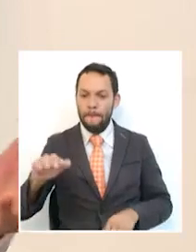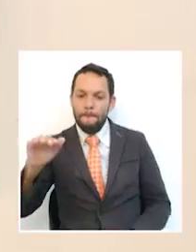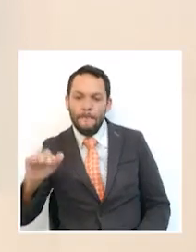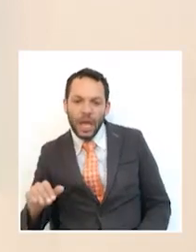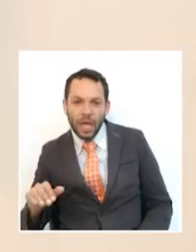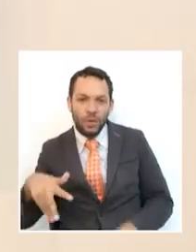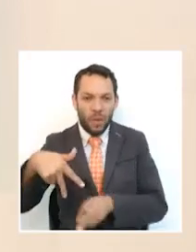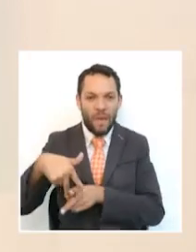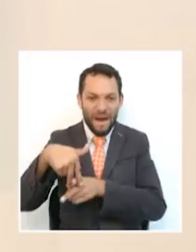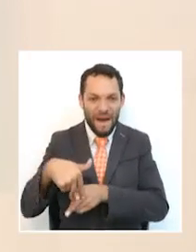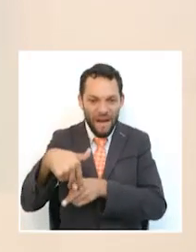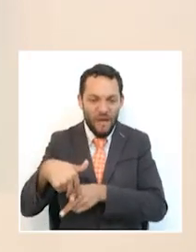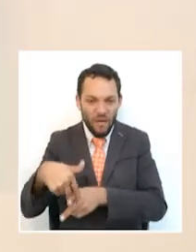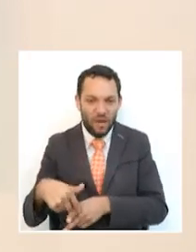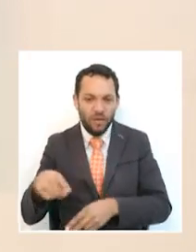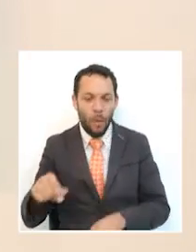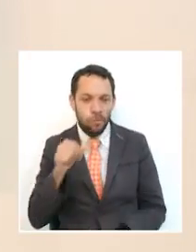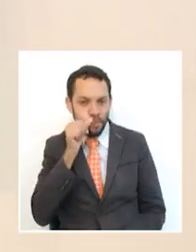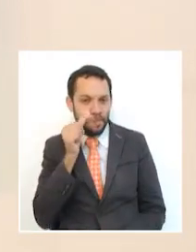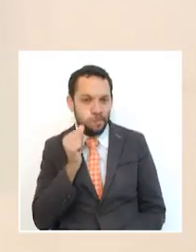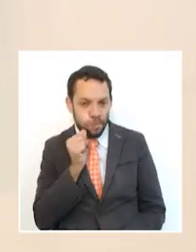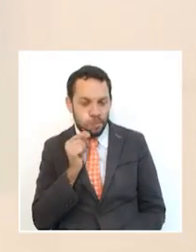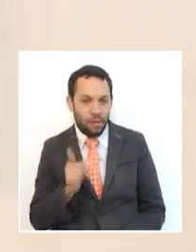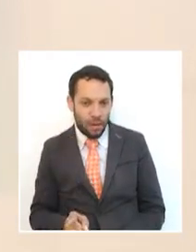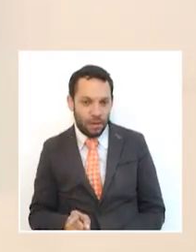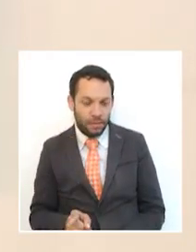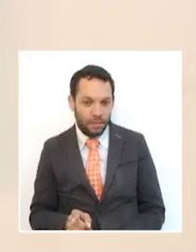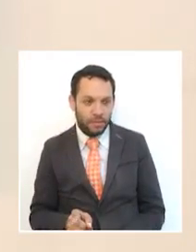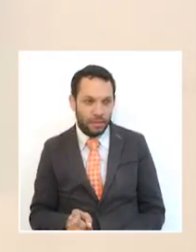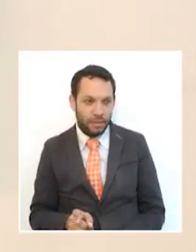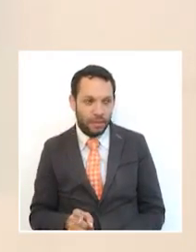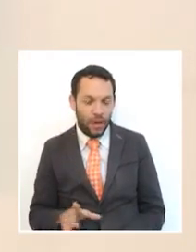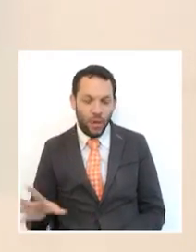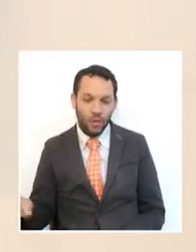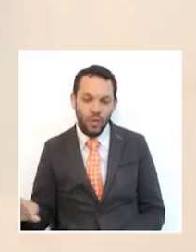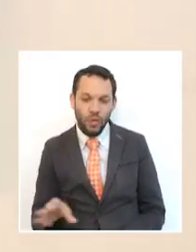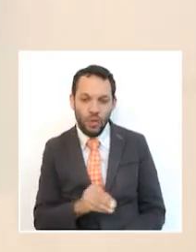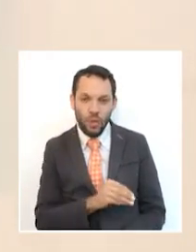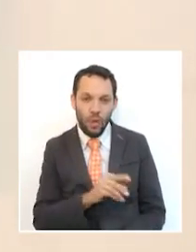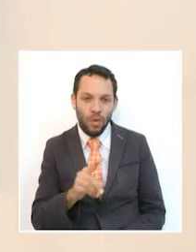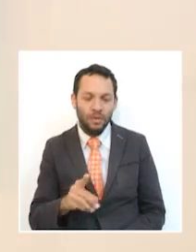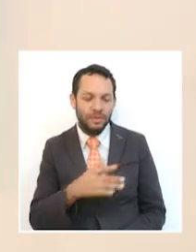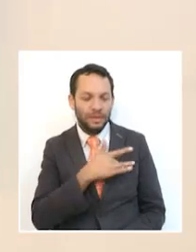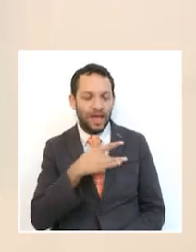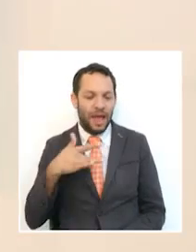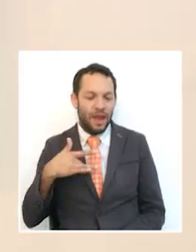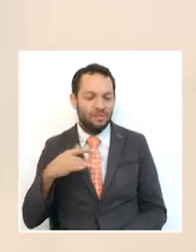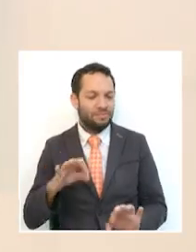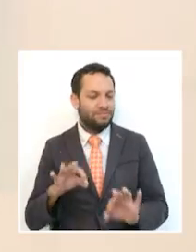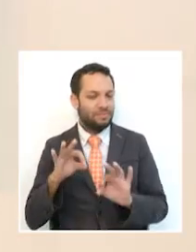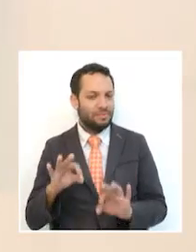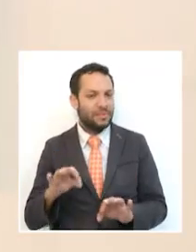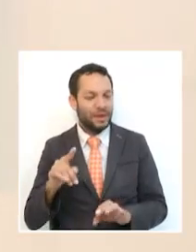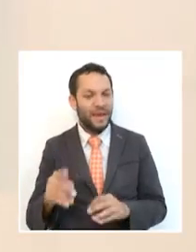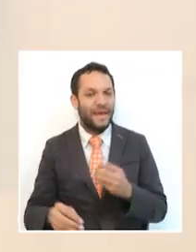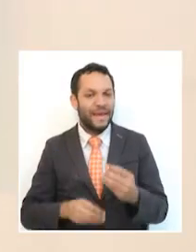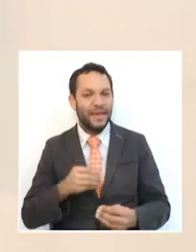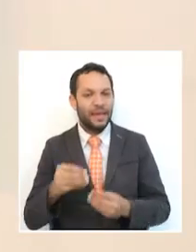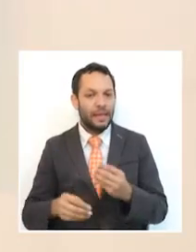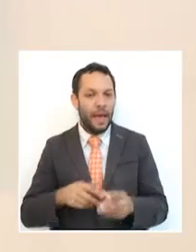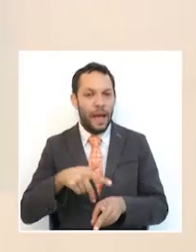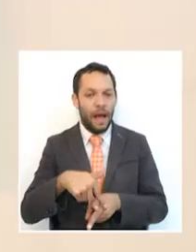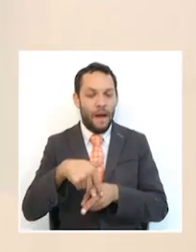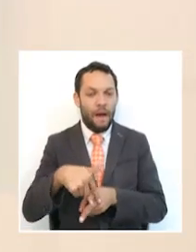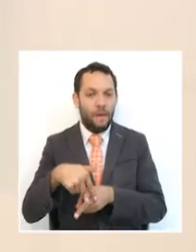de hace un tiempo atrás y cuando todo el mundo se acostó a hacer su terapia de relajación ella también lo